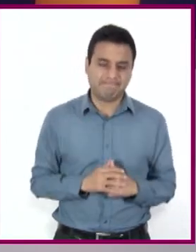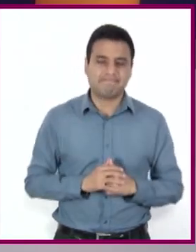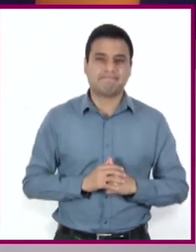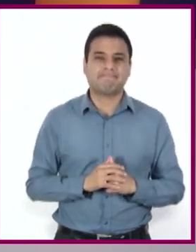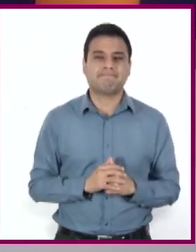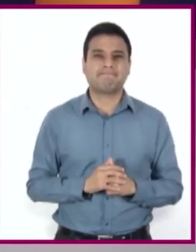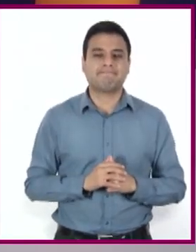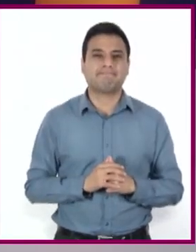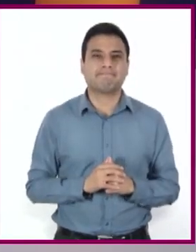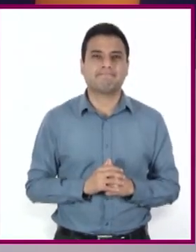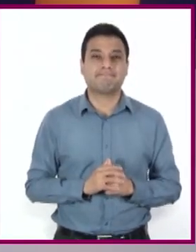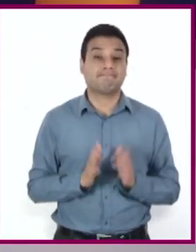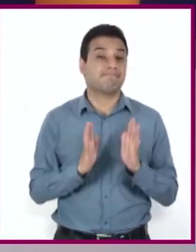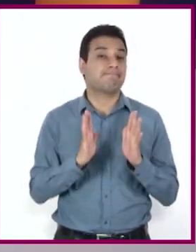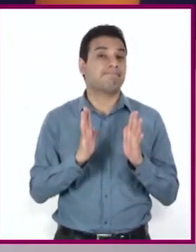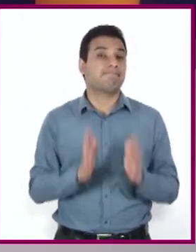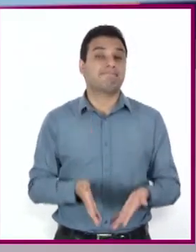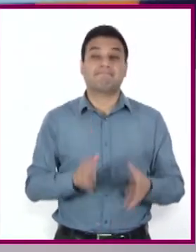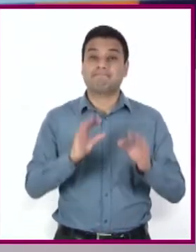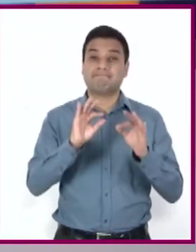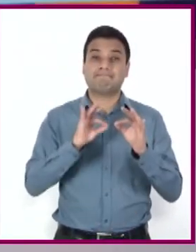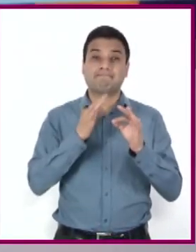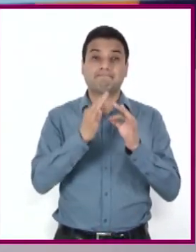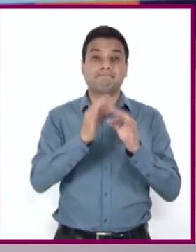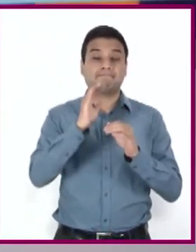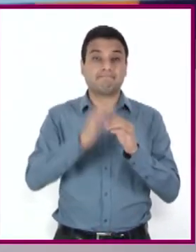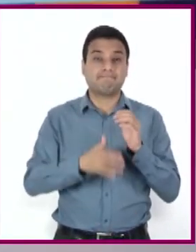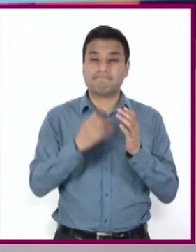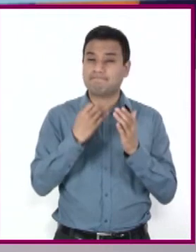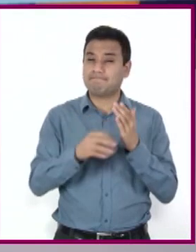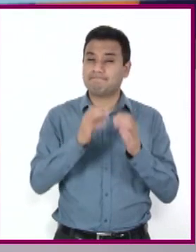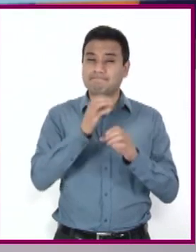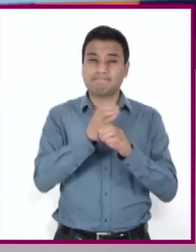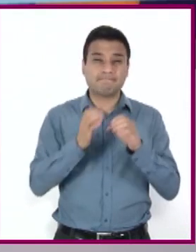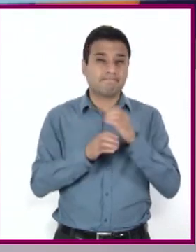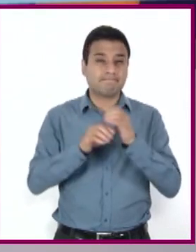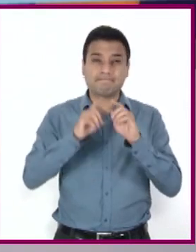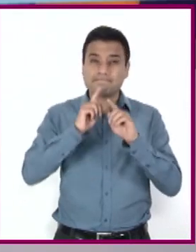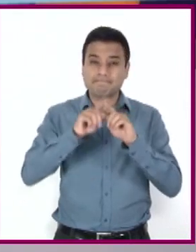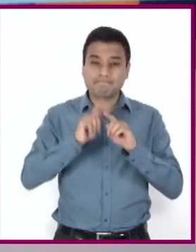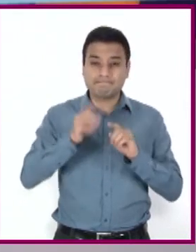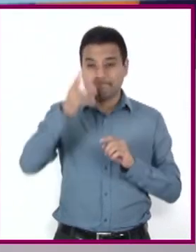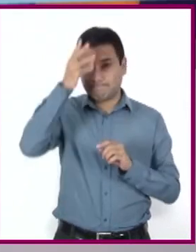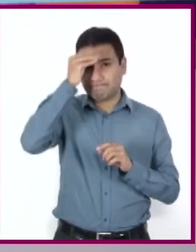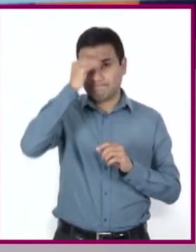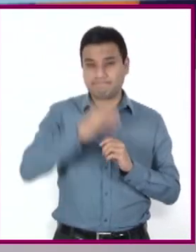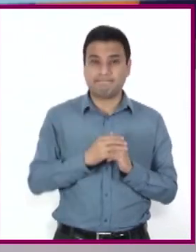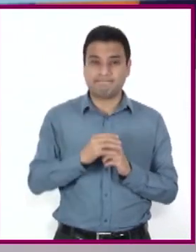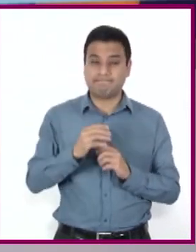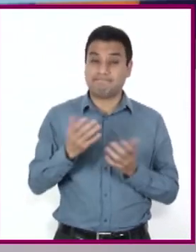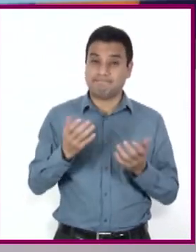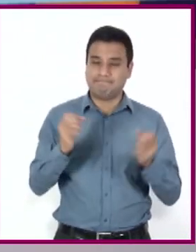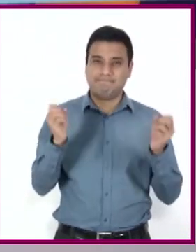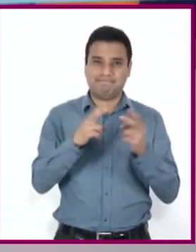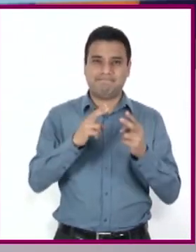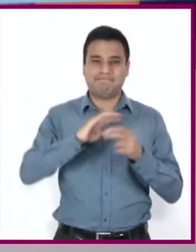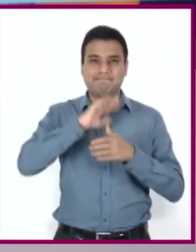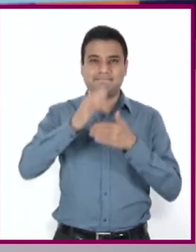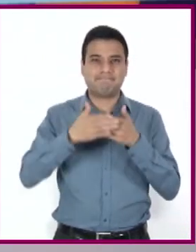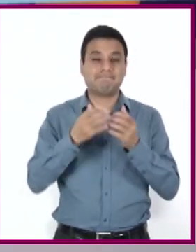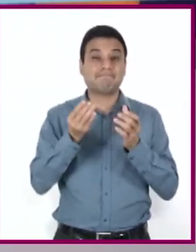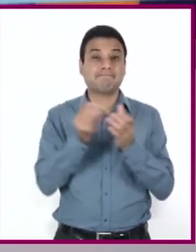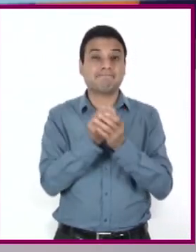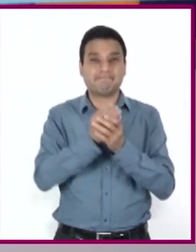grado. ¡Listo! Terminamos. Pero aún nos queda mucho por explorar y descubrir. Así que nos vemos en la